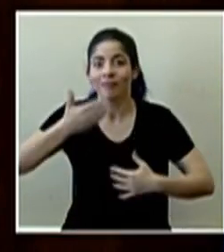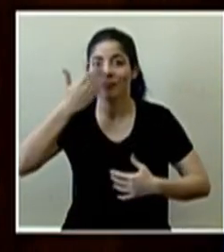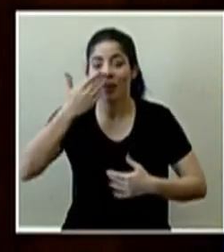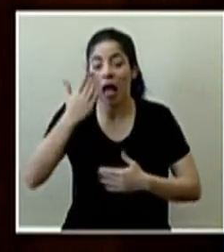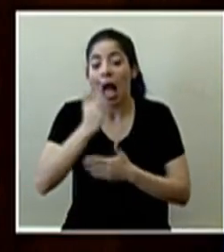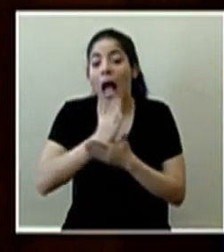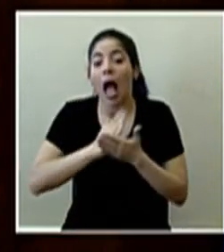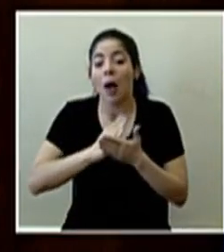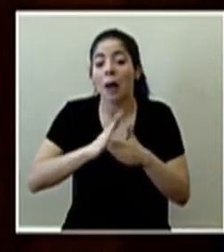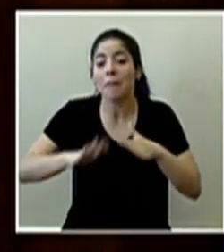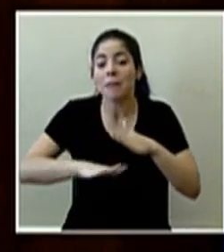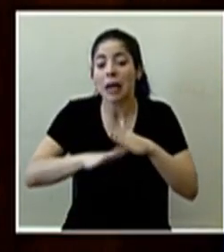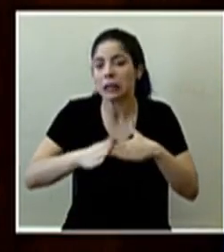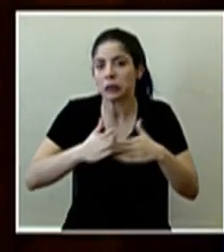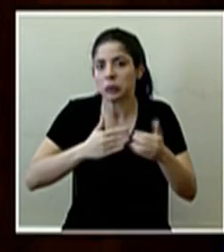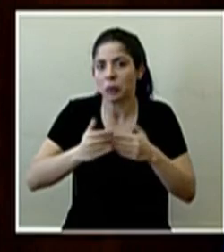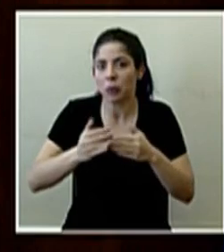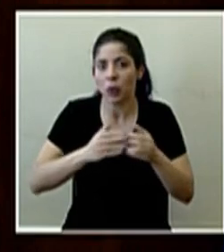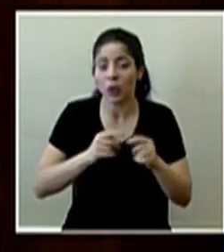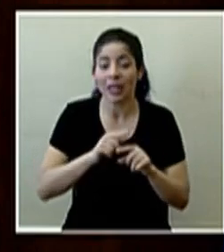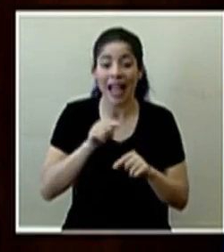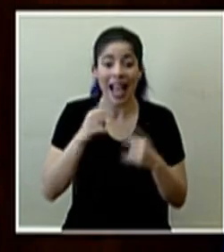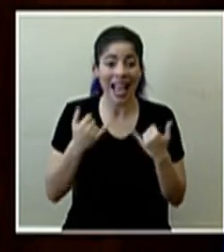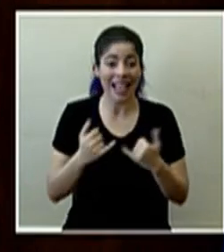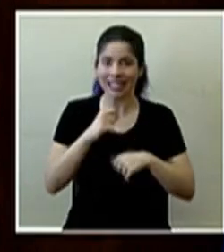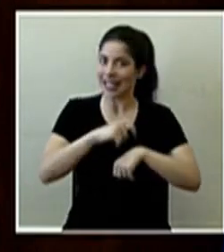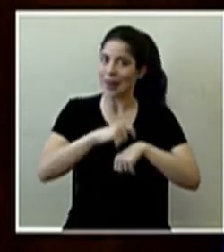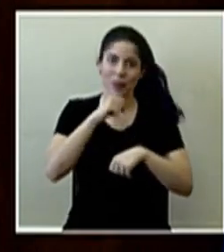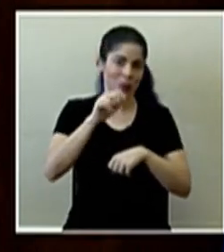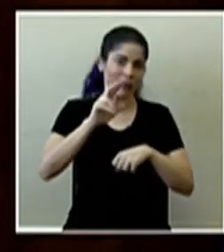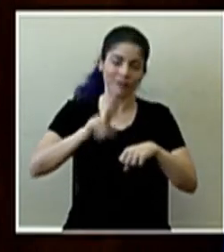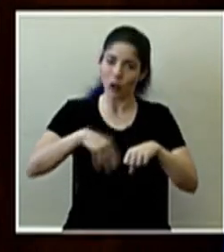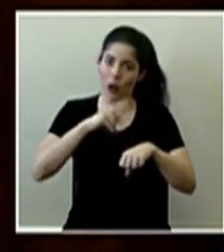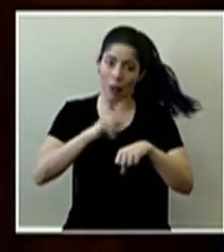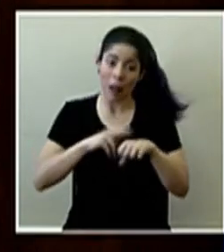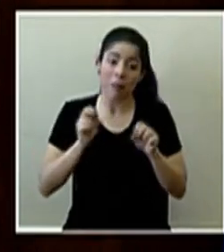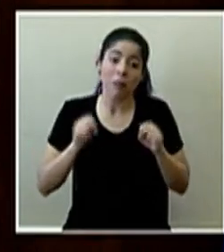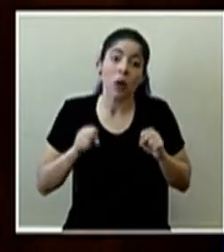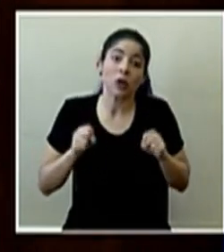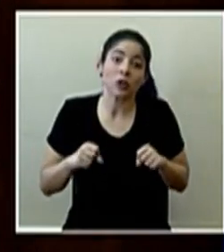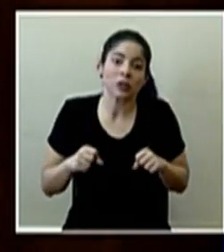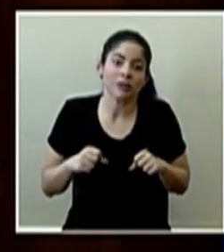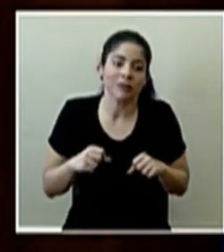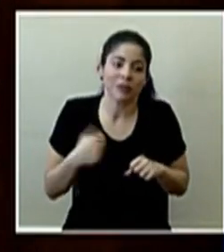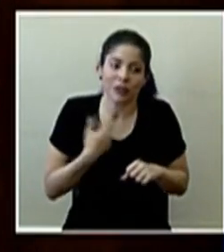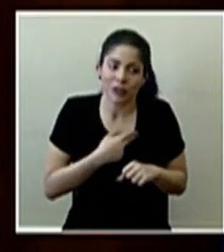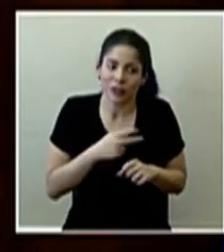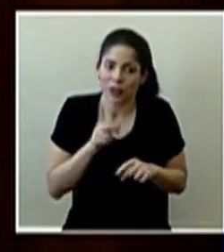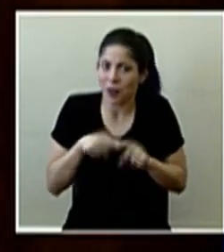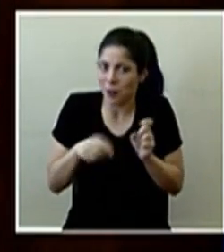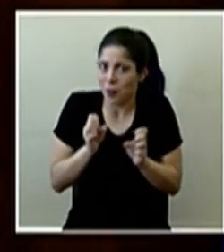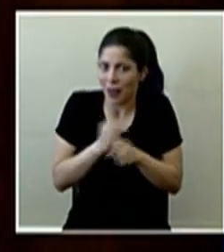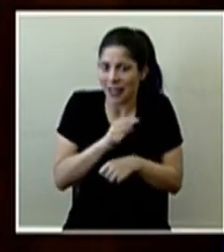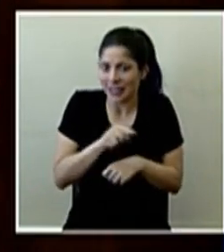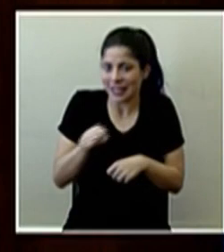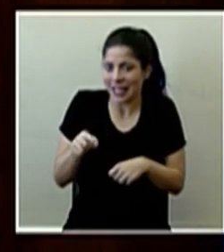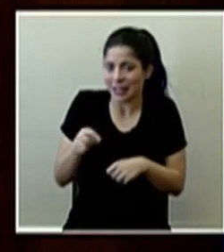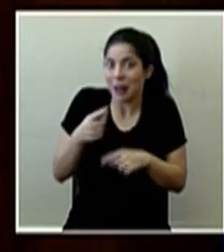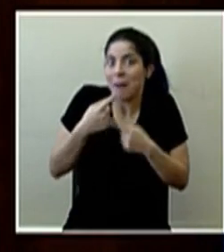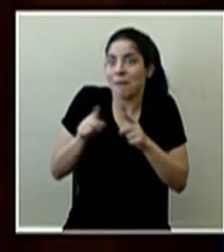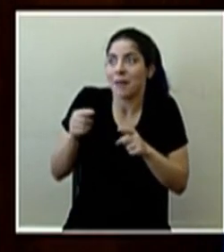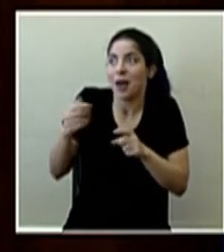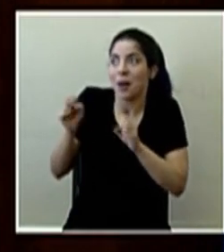sean modelos muy básicos. Estos no son tiempos normales. Probablemente no haríamos esto si no hubiera una